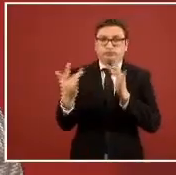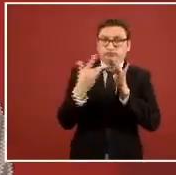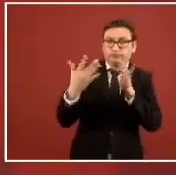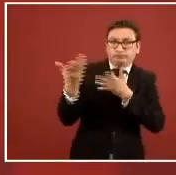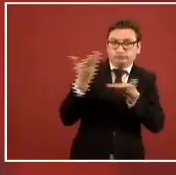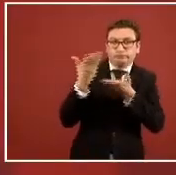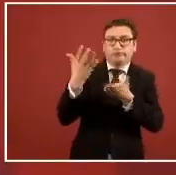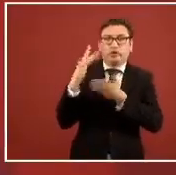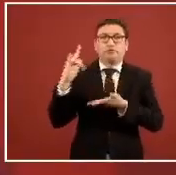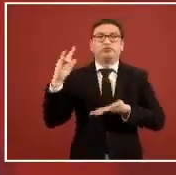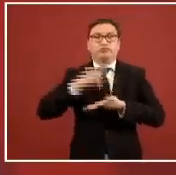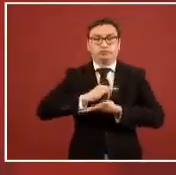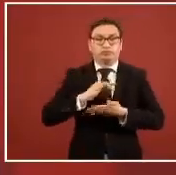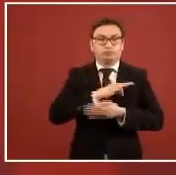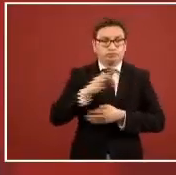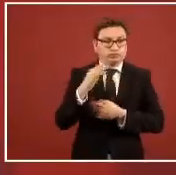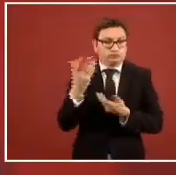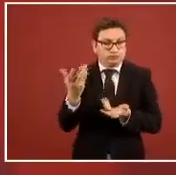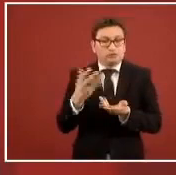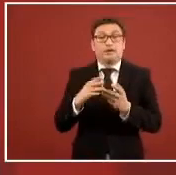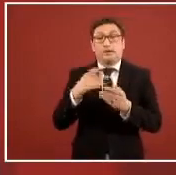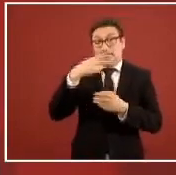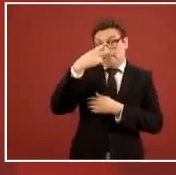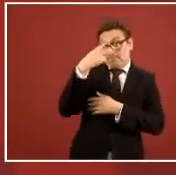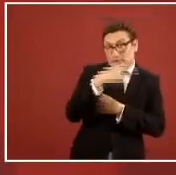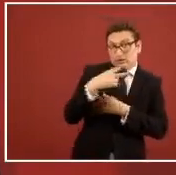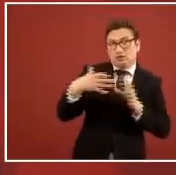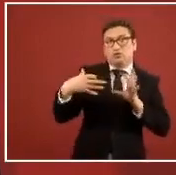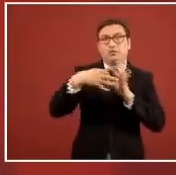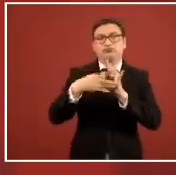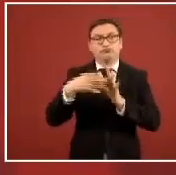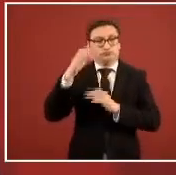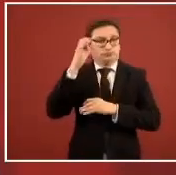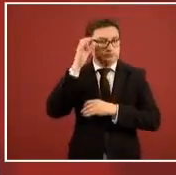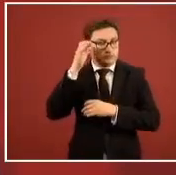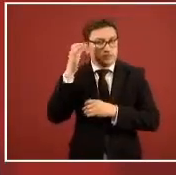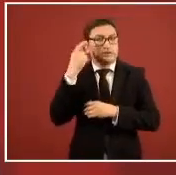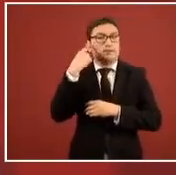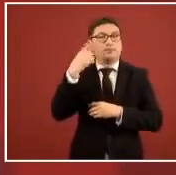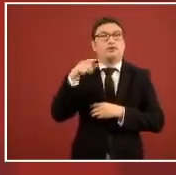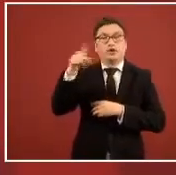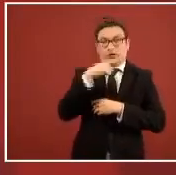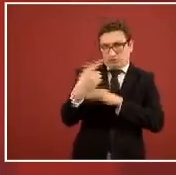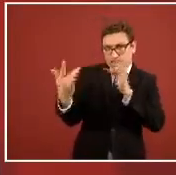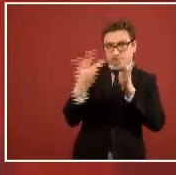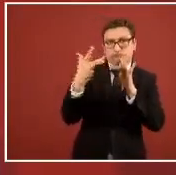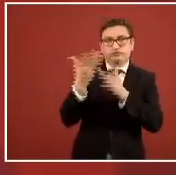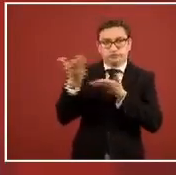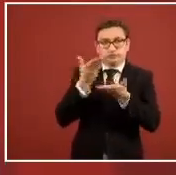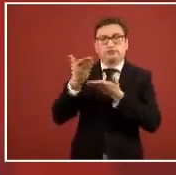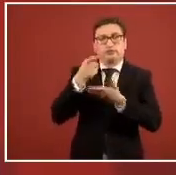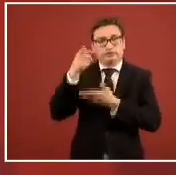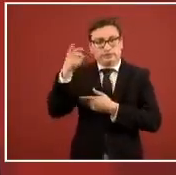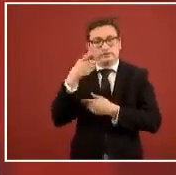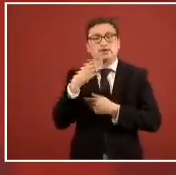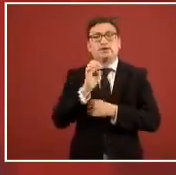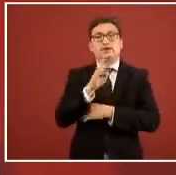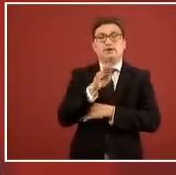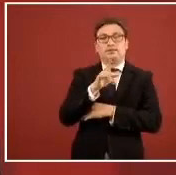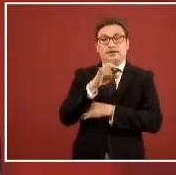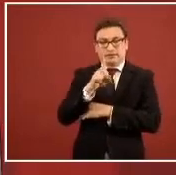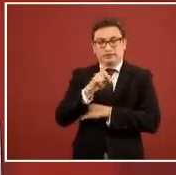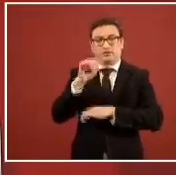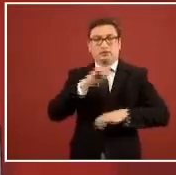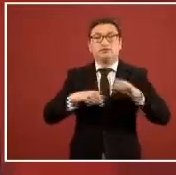aéreo que estableció México con China, con la asistencia directa del canciller Marcelo Ebrard y